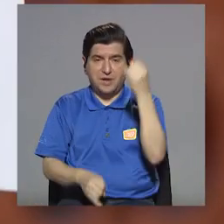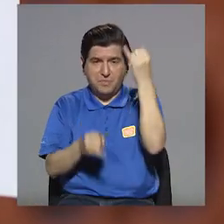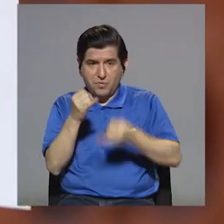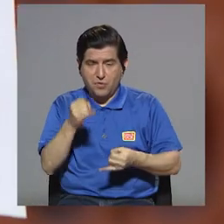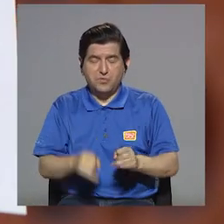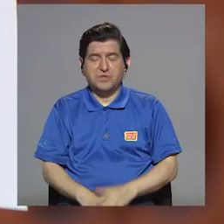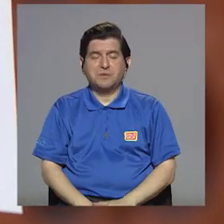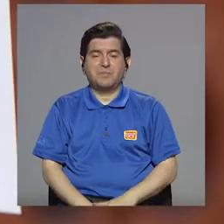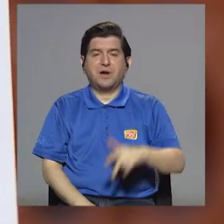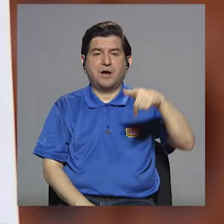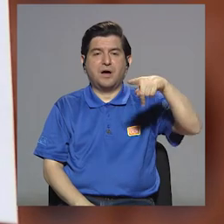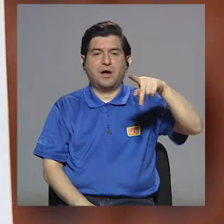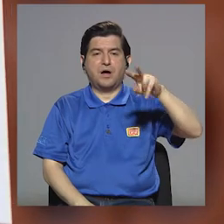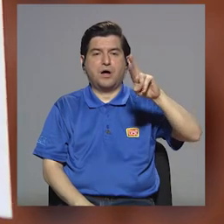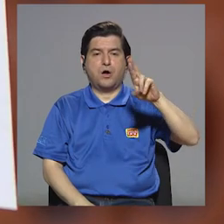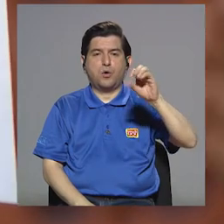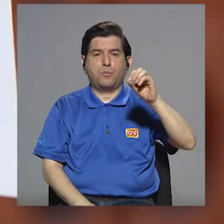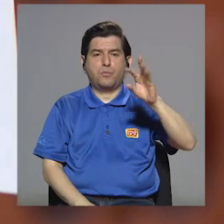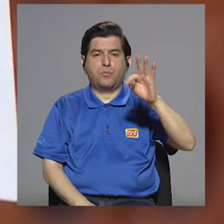ya por último lo que es la proteína.